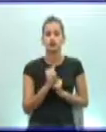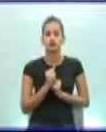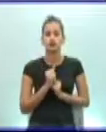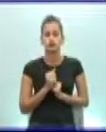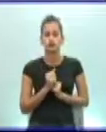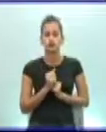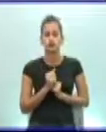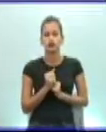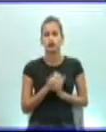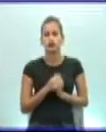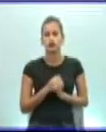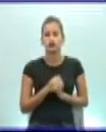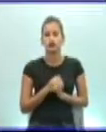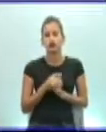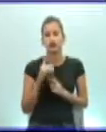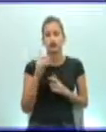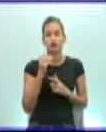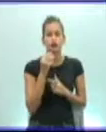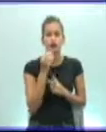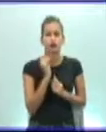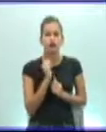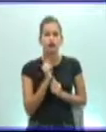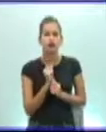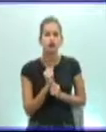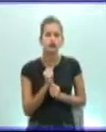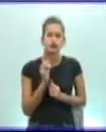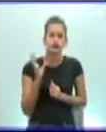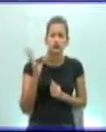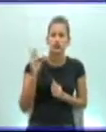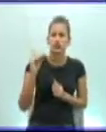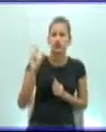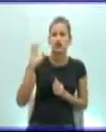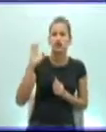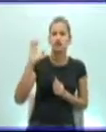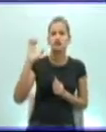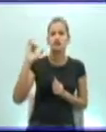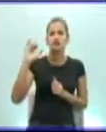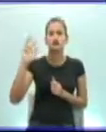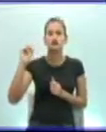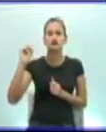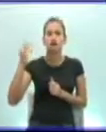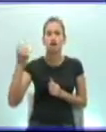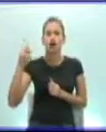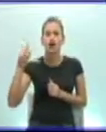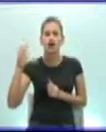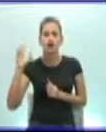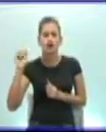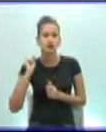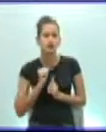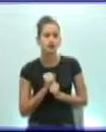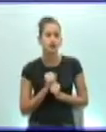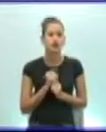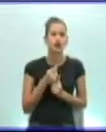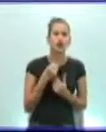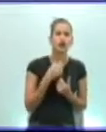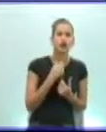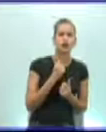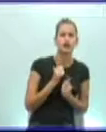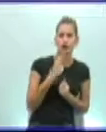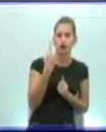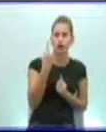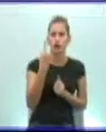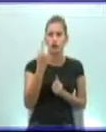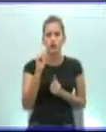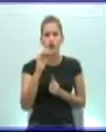que son expresiones decimales, infinitas periódicas positivas. También podemos afirmar esto. Ejemplo sería 1/2,